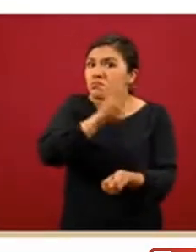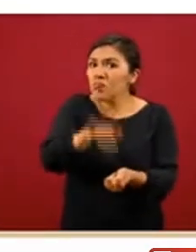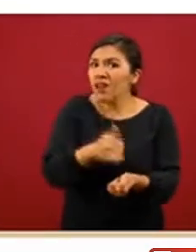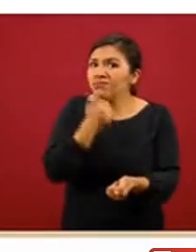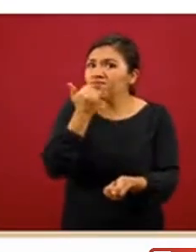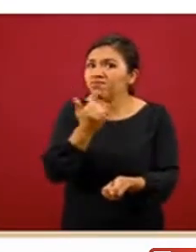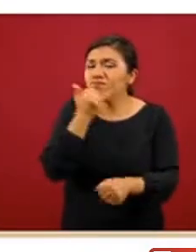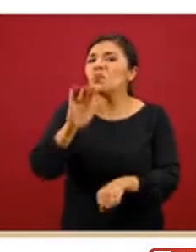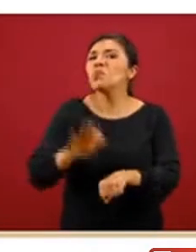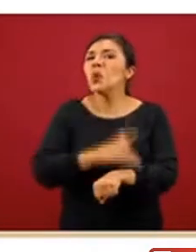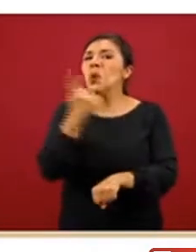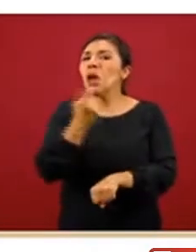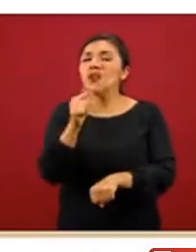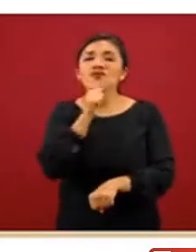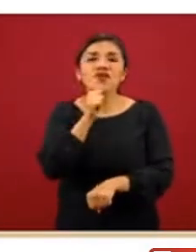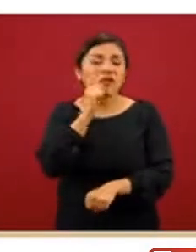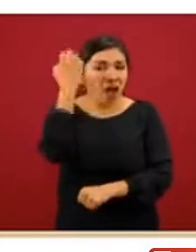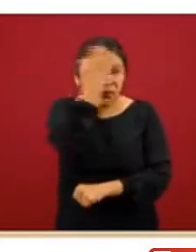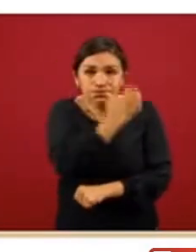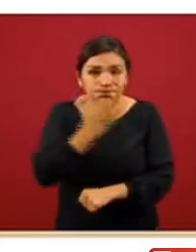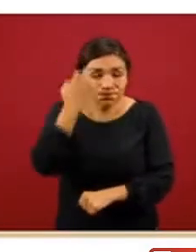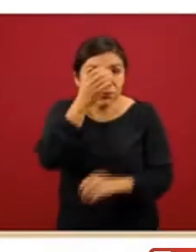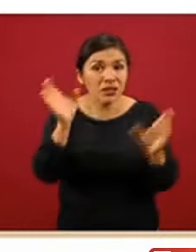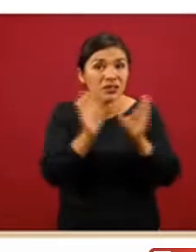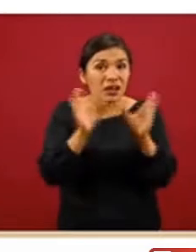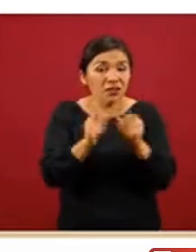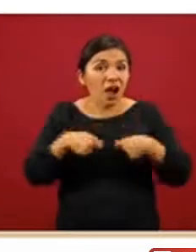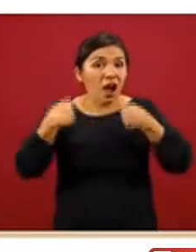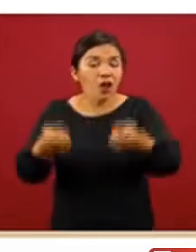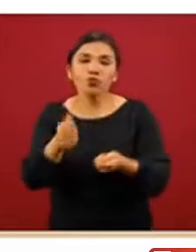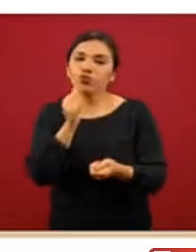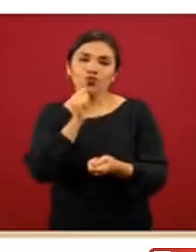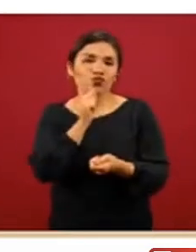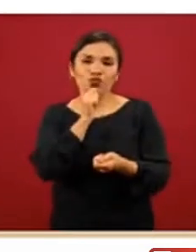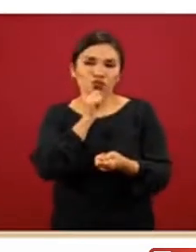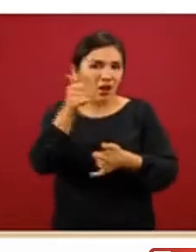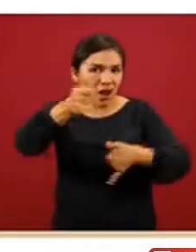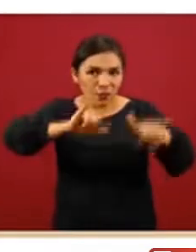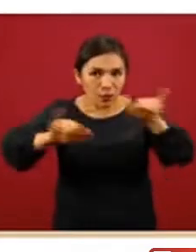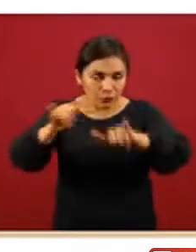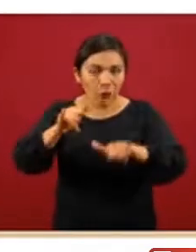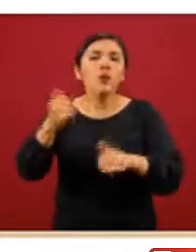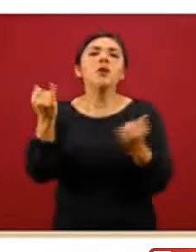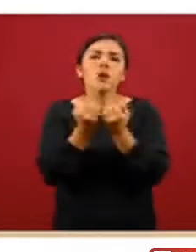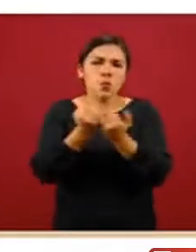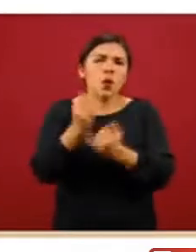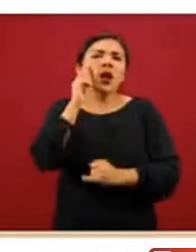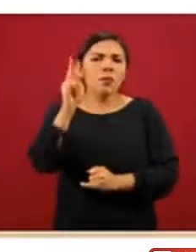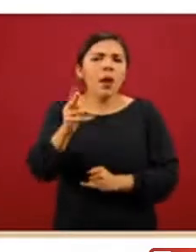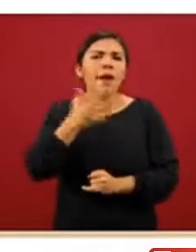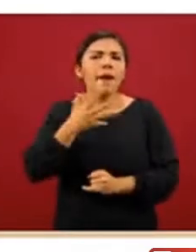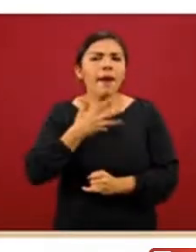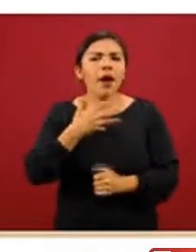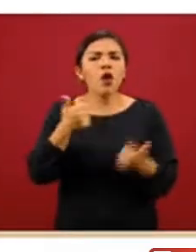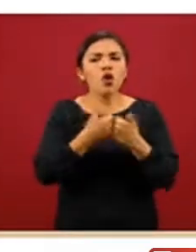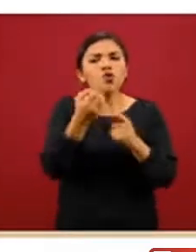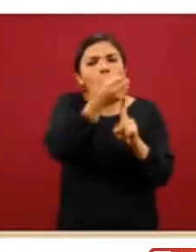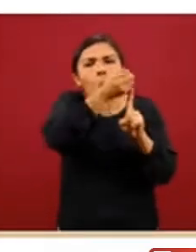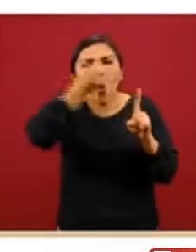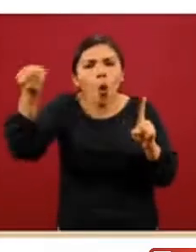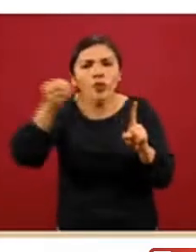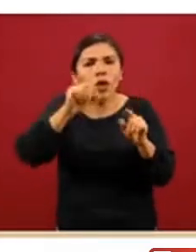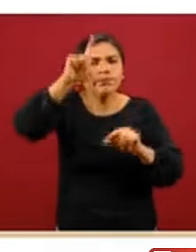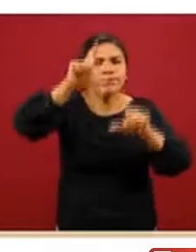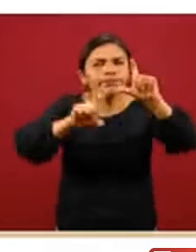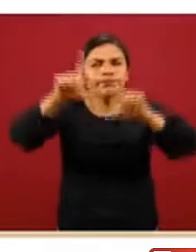sospechosas porque no ha sido emitido su resultado de laboratorio, y vemos también cómo estas están distribuidas